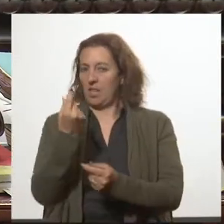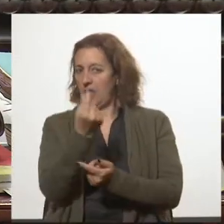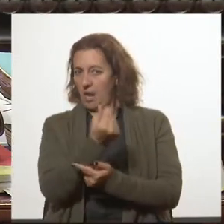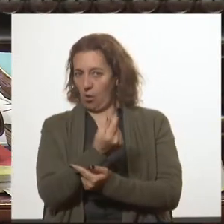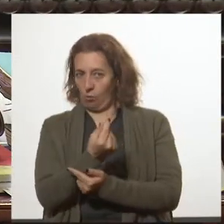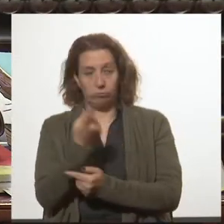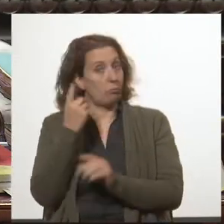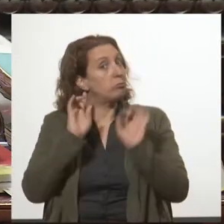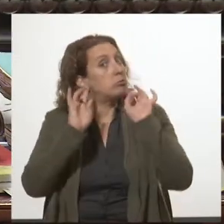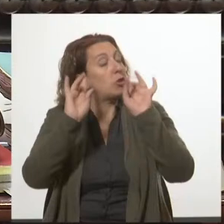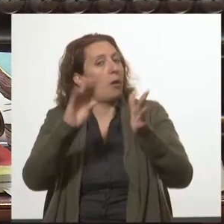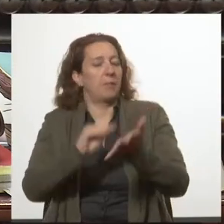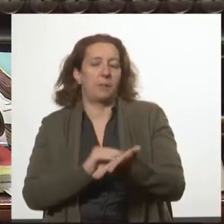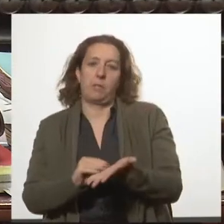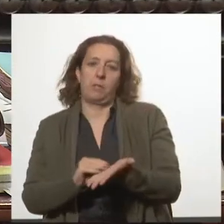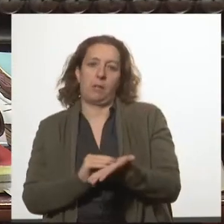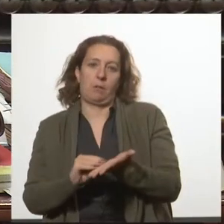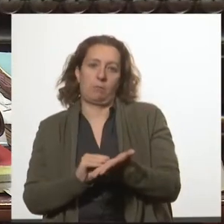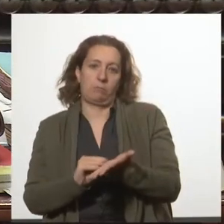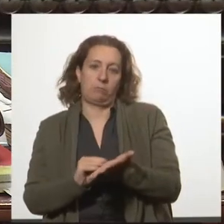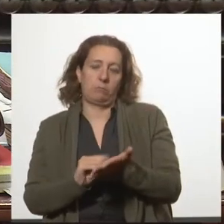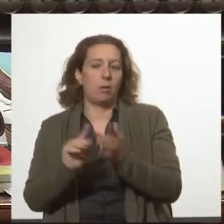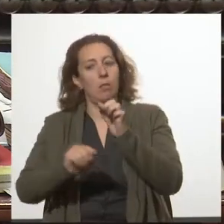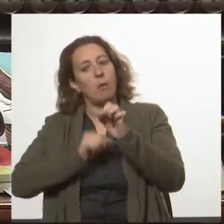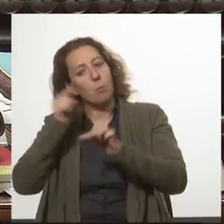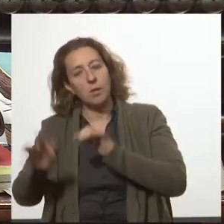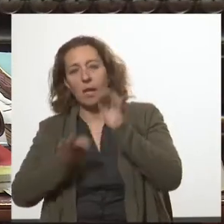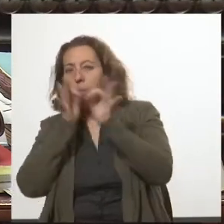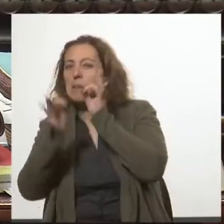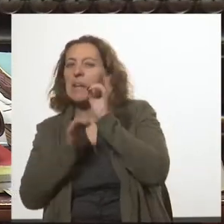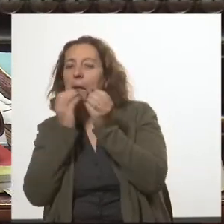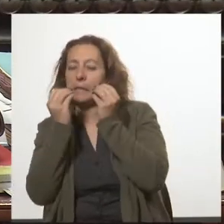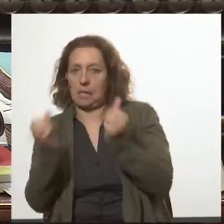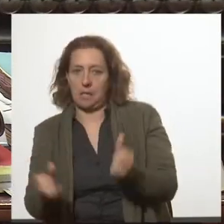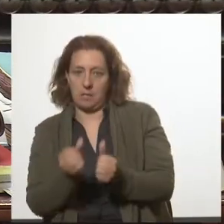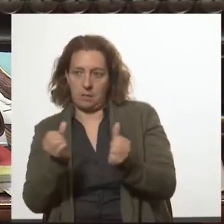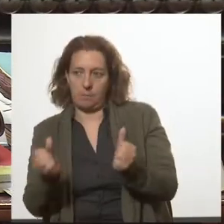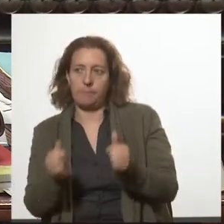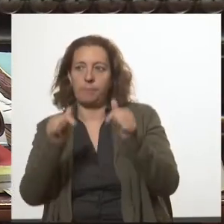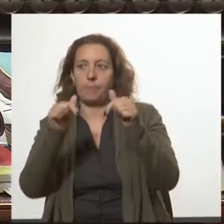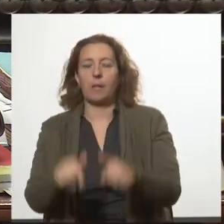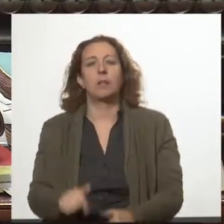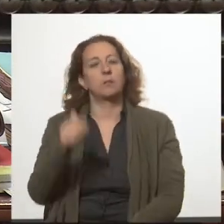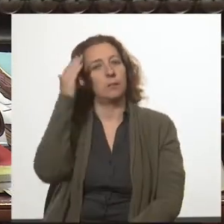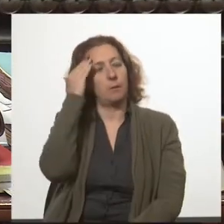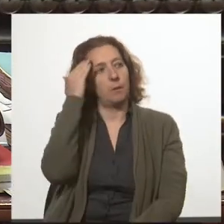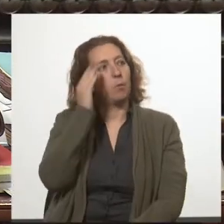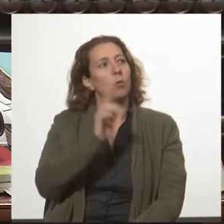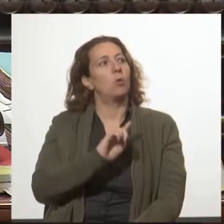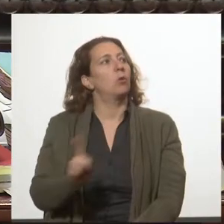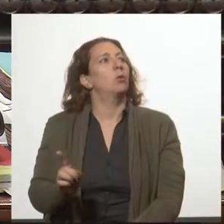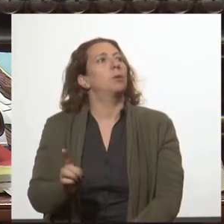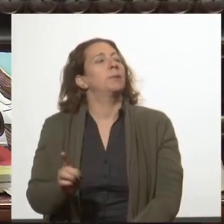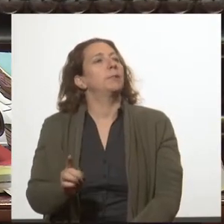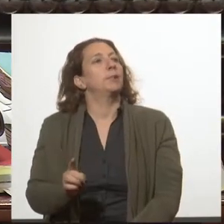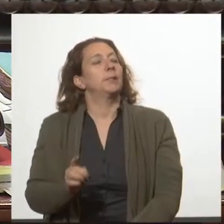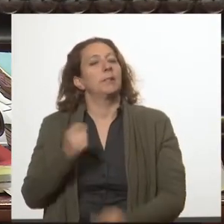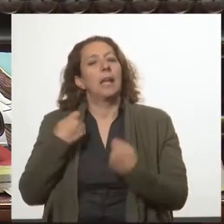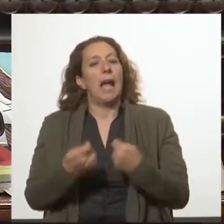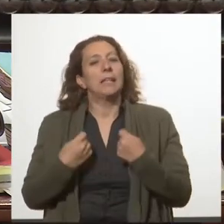es un administrador suscrito a rendición de cuentas aquí nos enteramos entonces no solo de que se gastaron